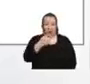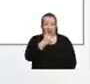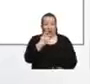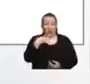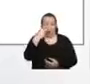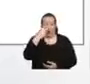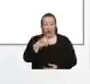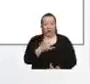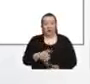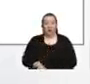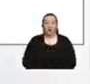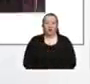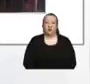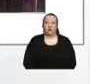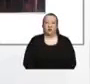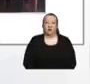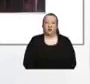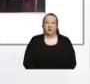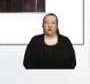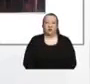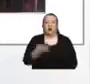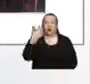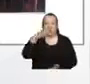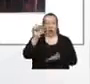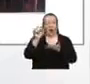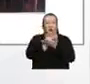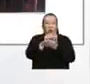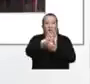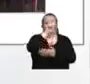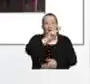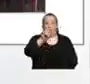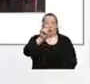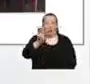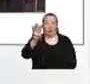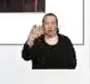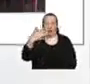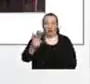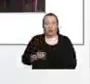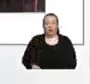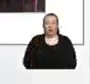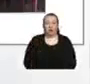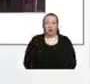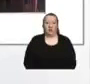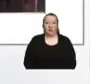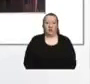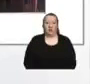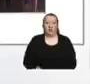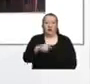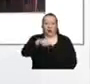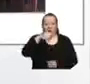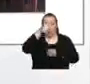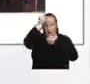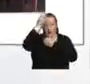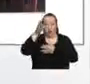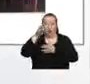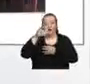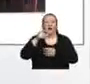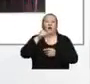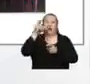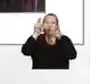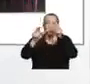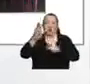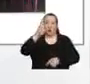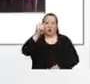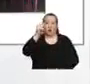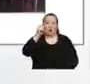al canto sigamos ya borraron esta página electrónica pero está también el informe en físico para que esté el informe a los accionistas de van y si está